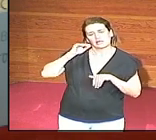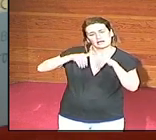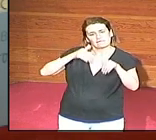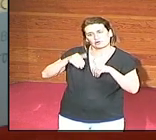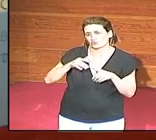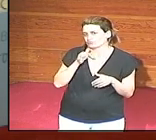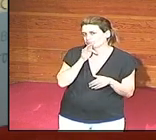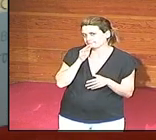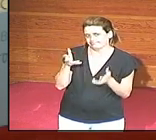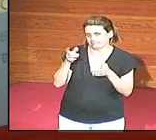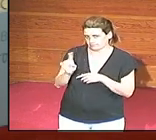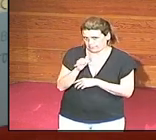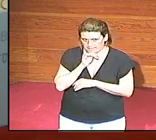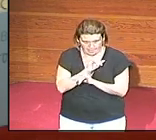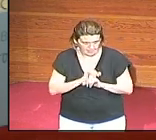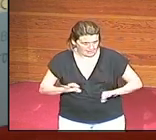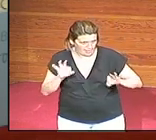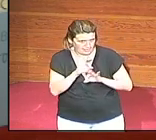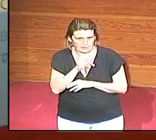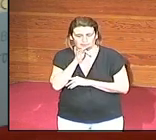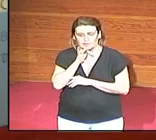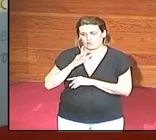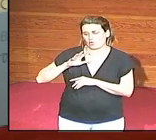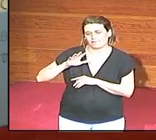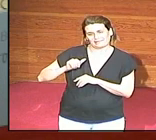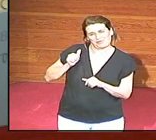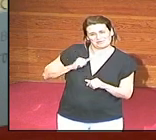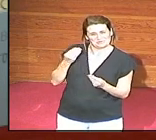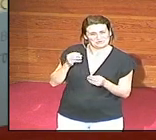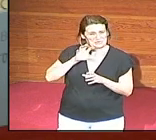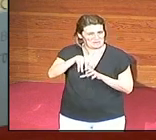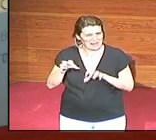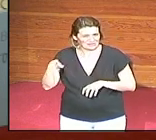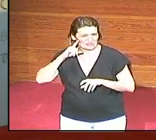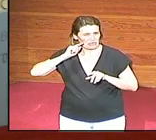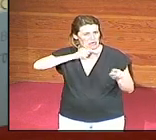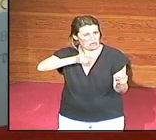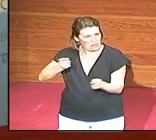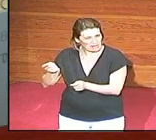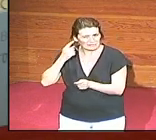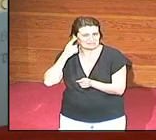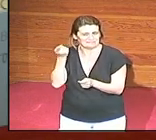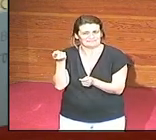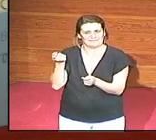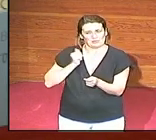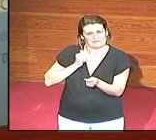paz, obviamente. Han tenido que echar a mucha gente del país y ha tenido que haber muchos combates para que se haga ese referéndum.